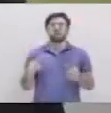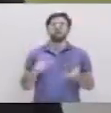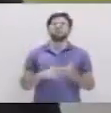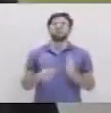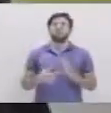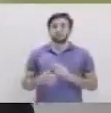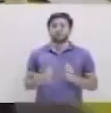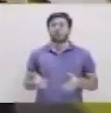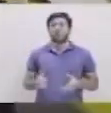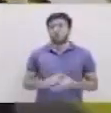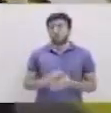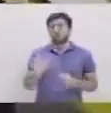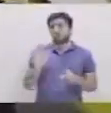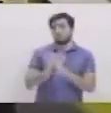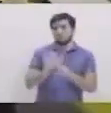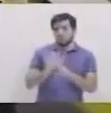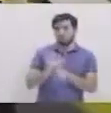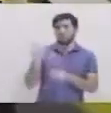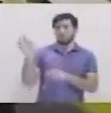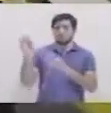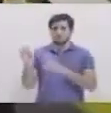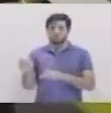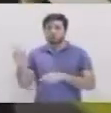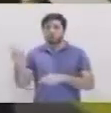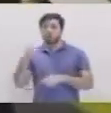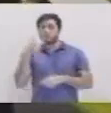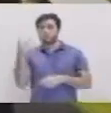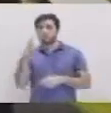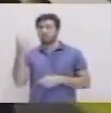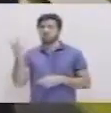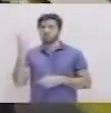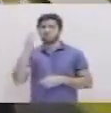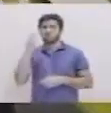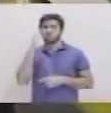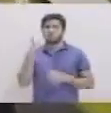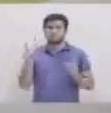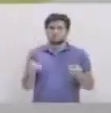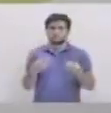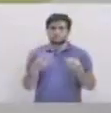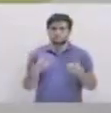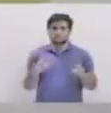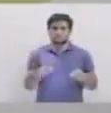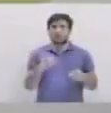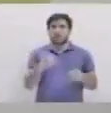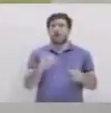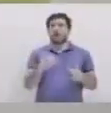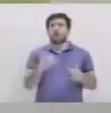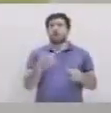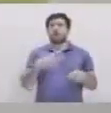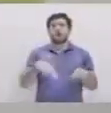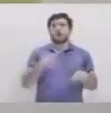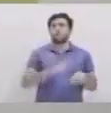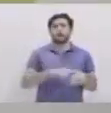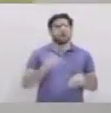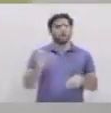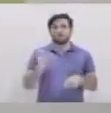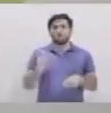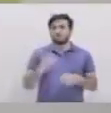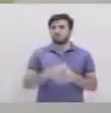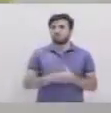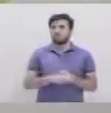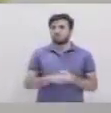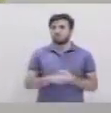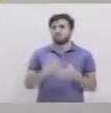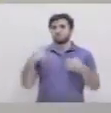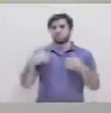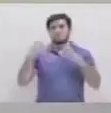cuando escuchamos una sinfonía, un concierto, que no es música programática, sino